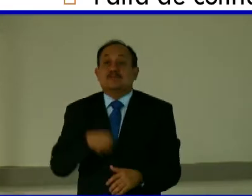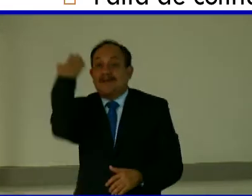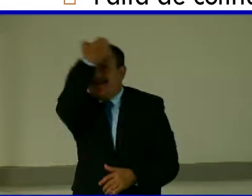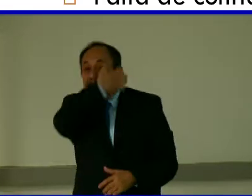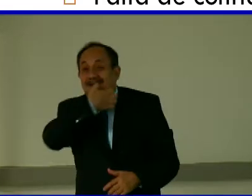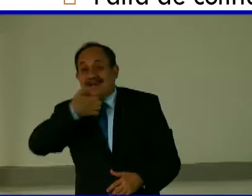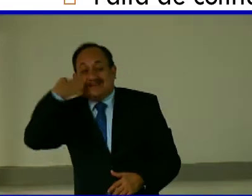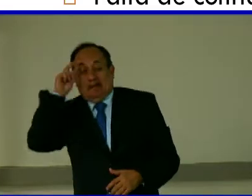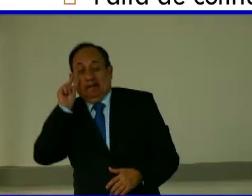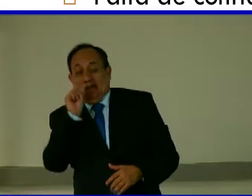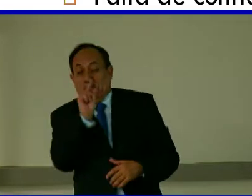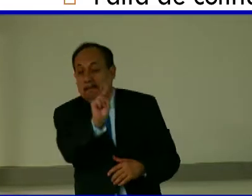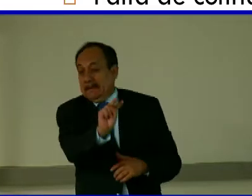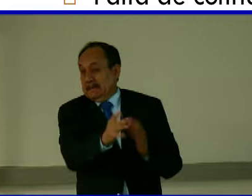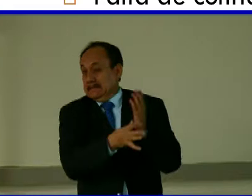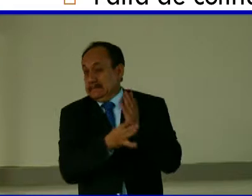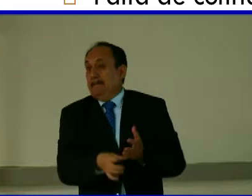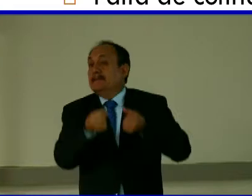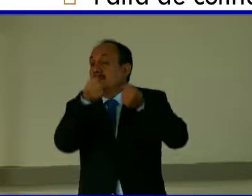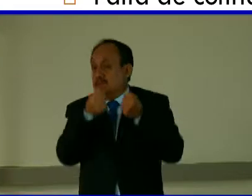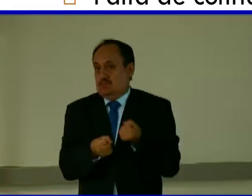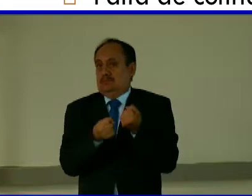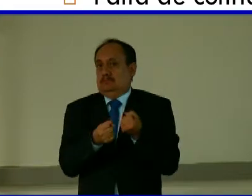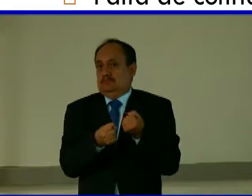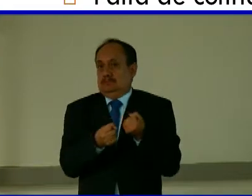para estar seguros.